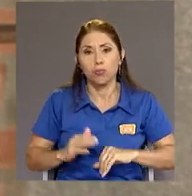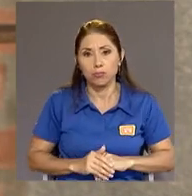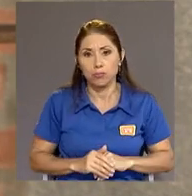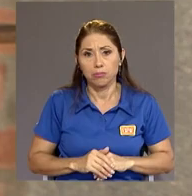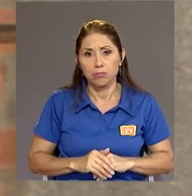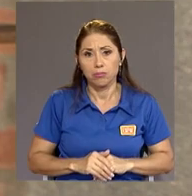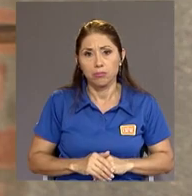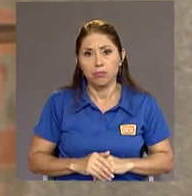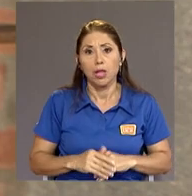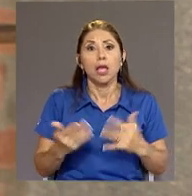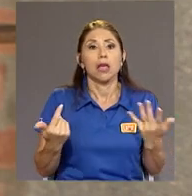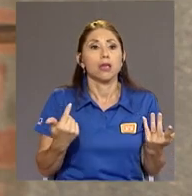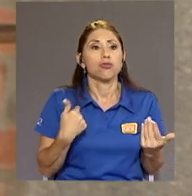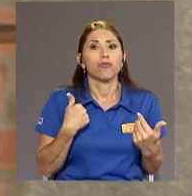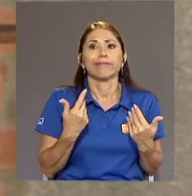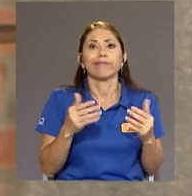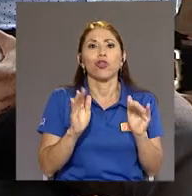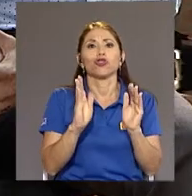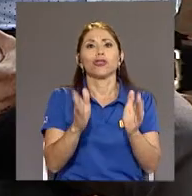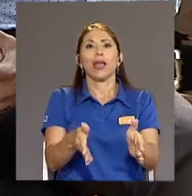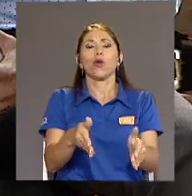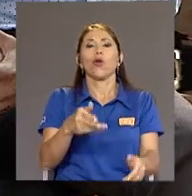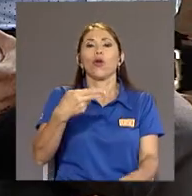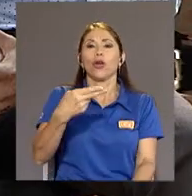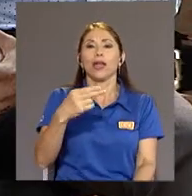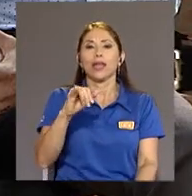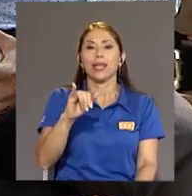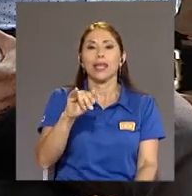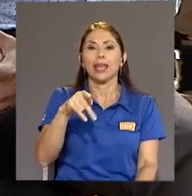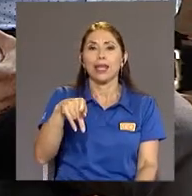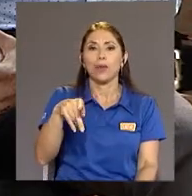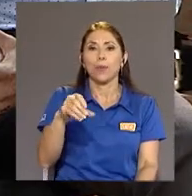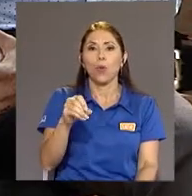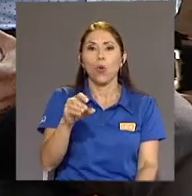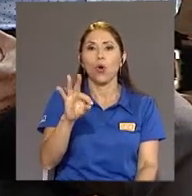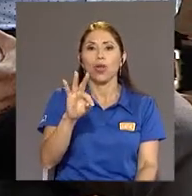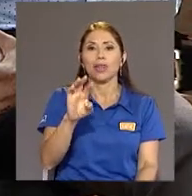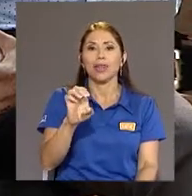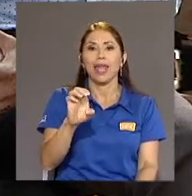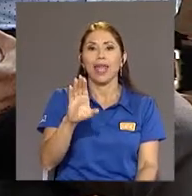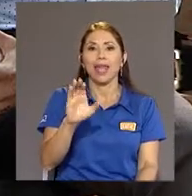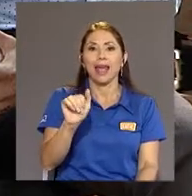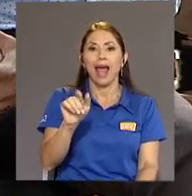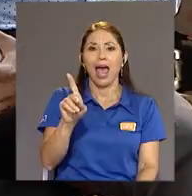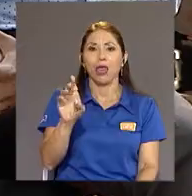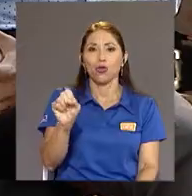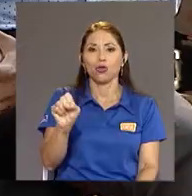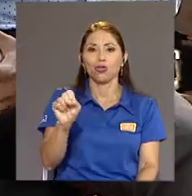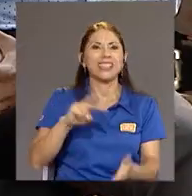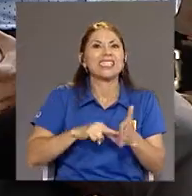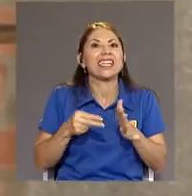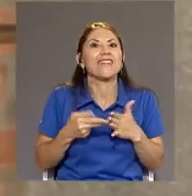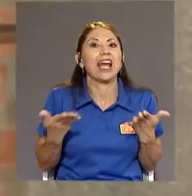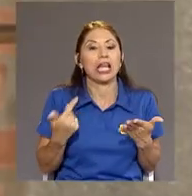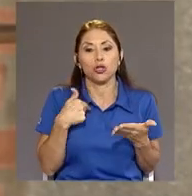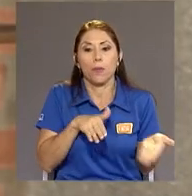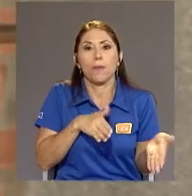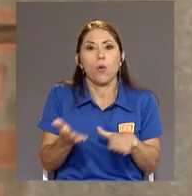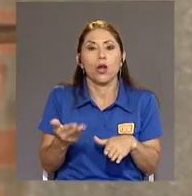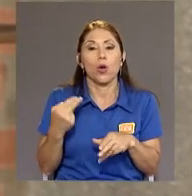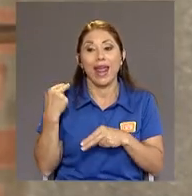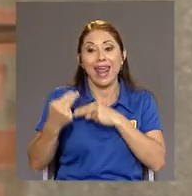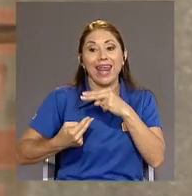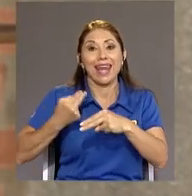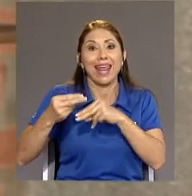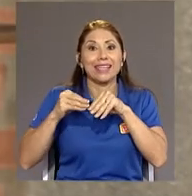los dejo hipotecados. Y hipotecados quiere decir les dejamos de herencia un nivel de deuda, de herencia